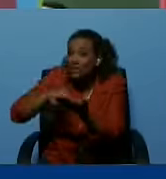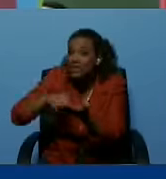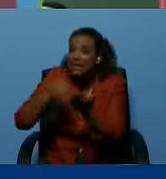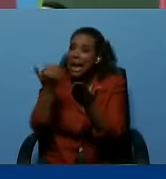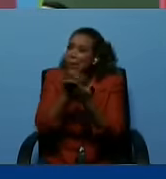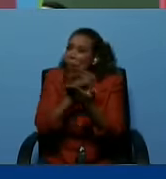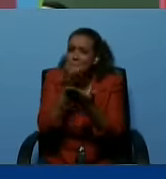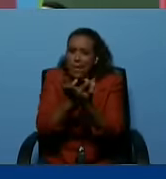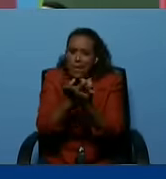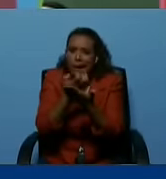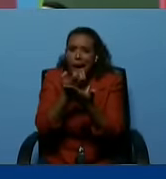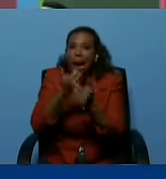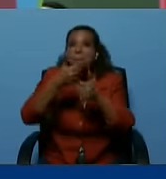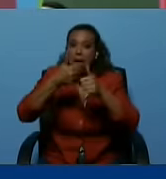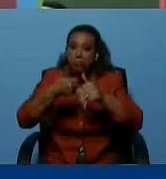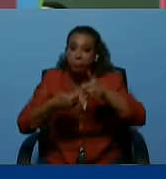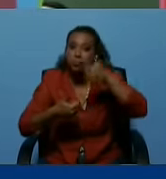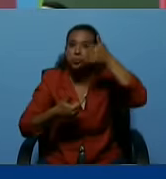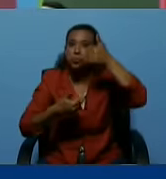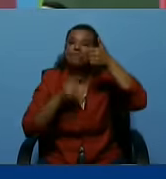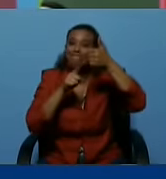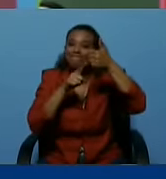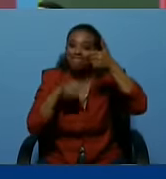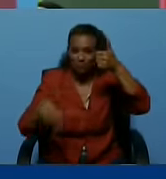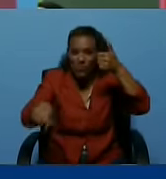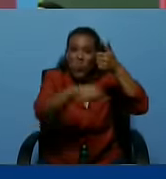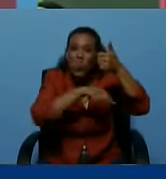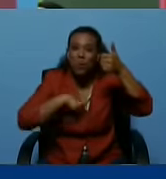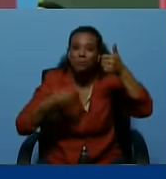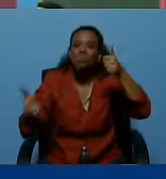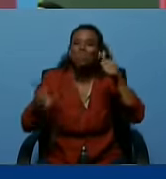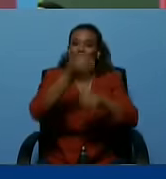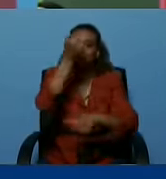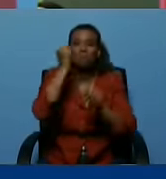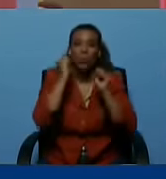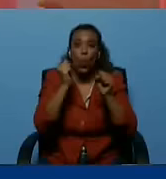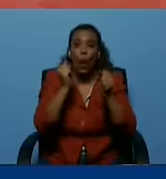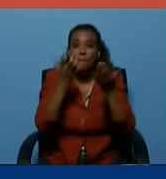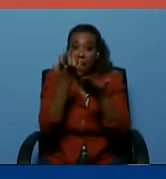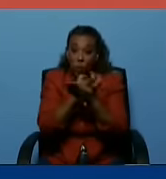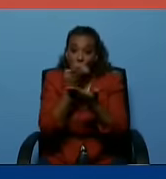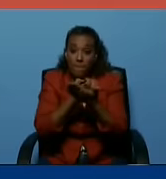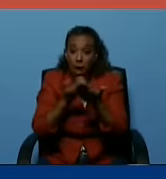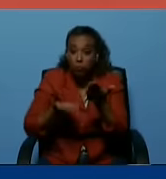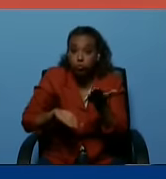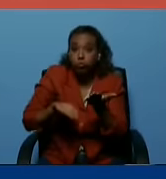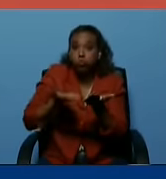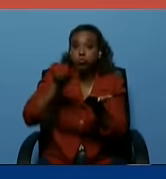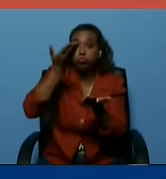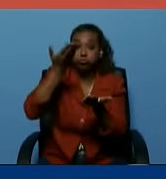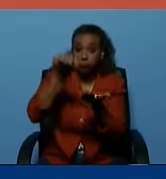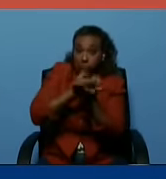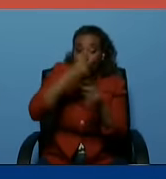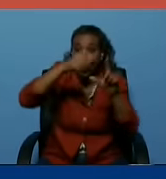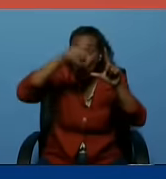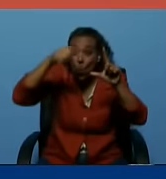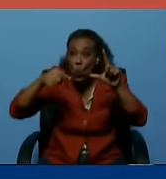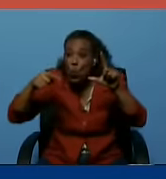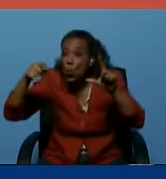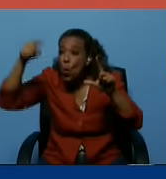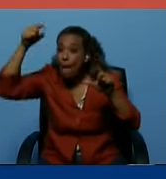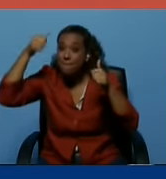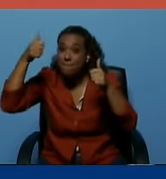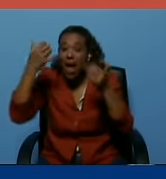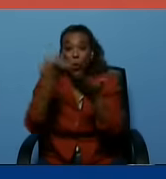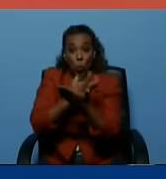economía va bien, podemos todo lo demás. Pero para que la economía vaya bien, y cuando hablo de economía,